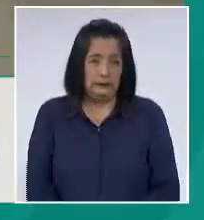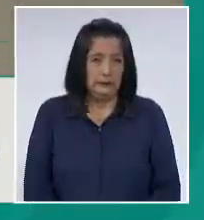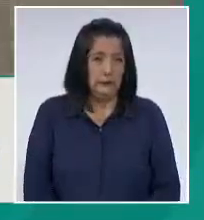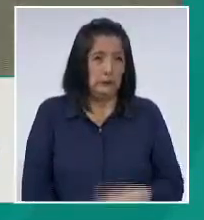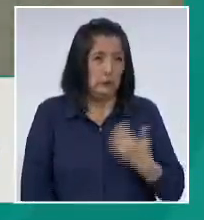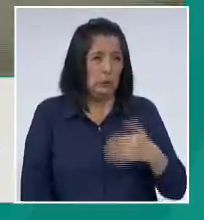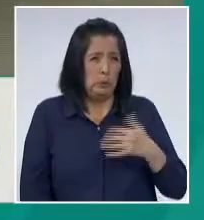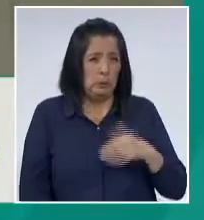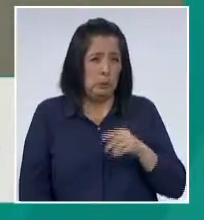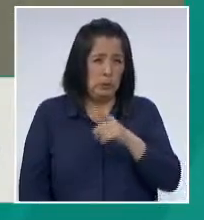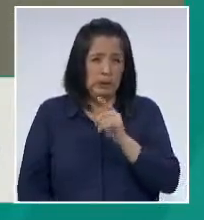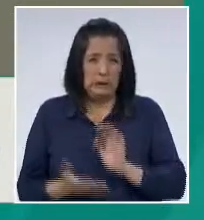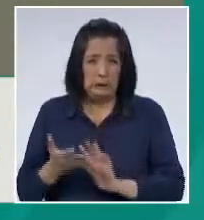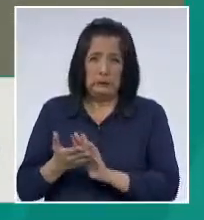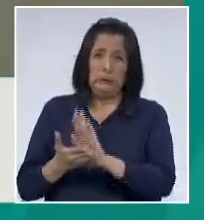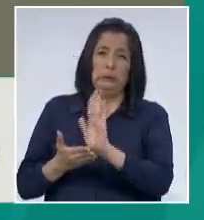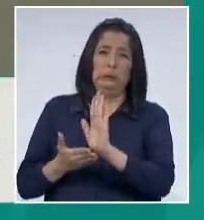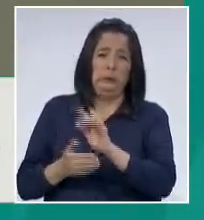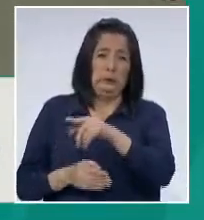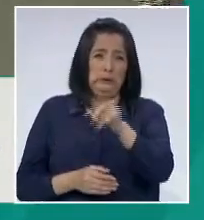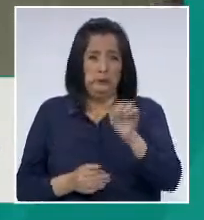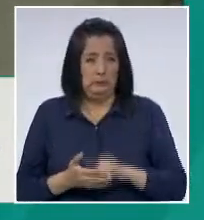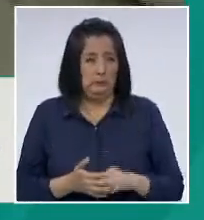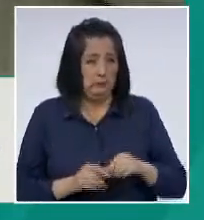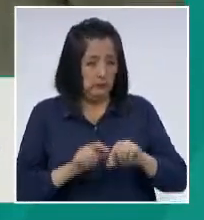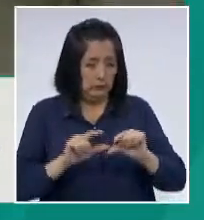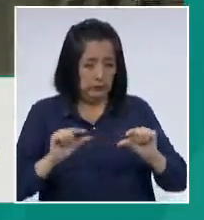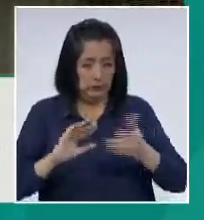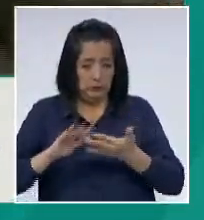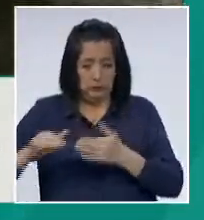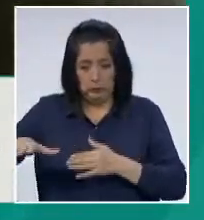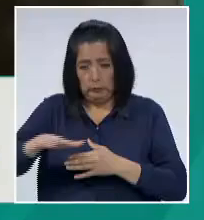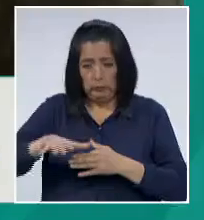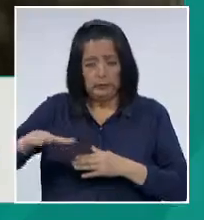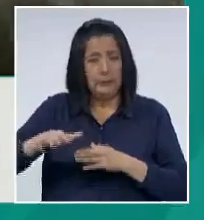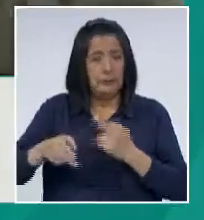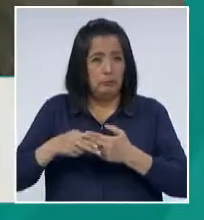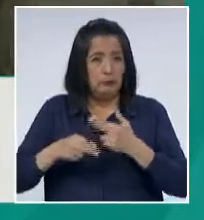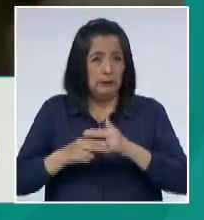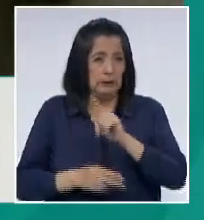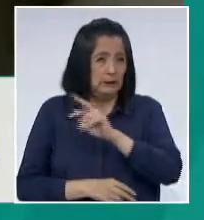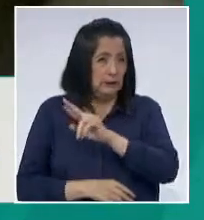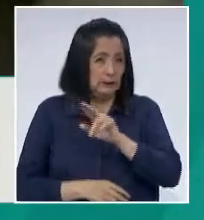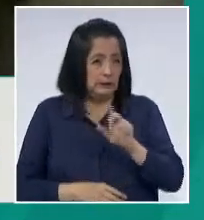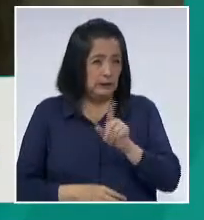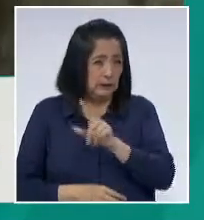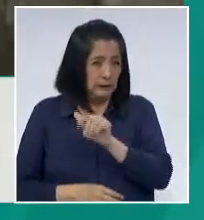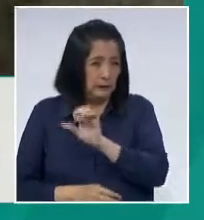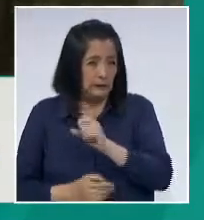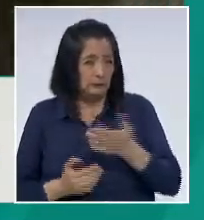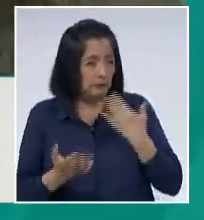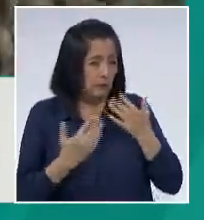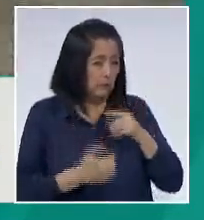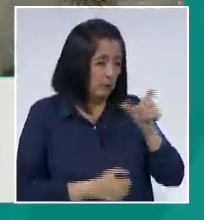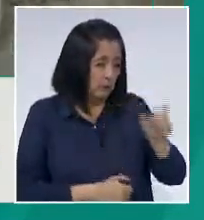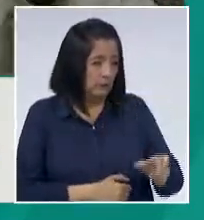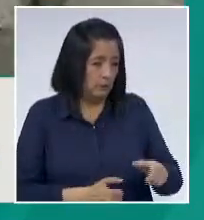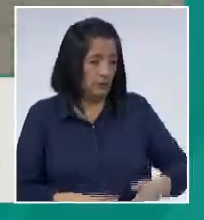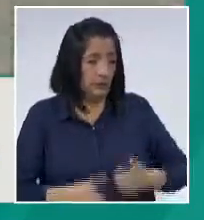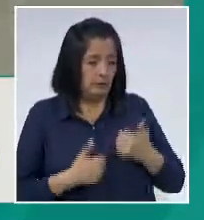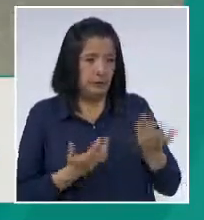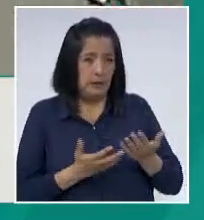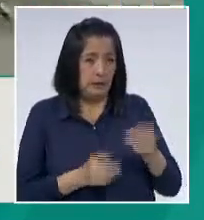alta todavía del asentamiento humano, Las Terrazas. Acá vamos a conversar con una vecina quien está muy